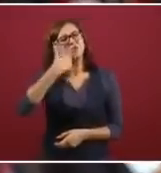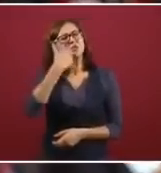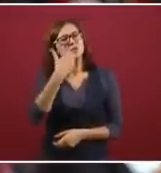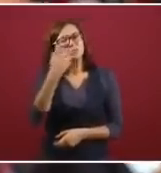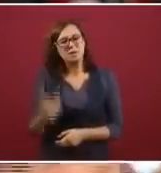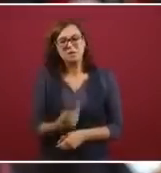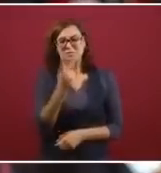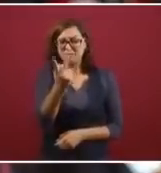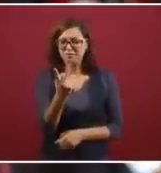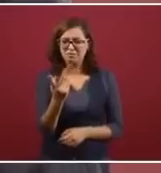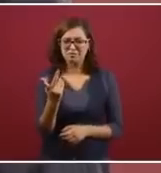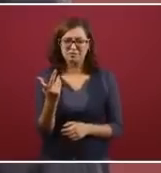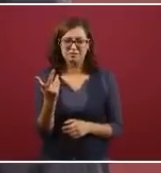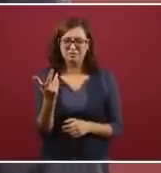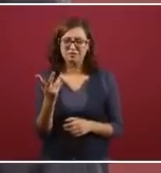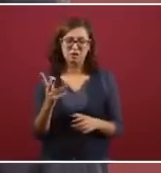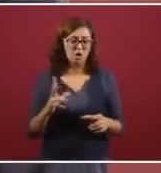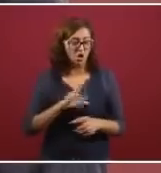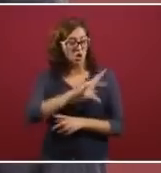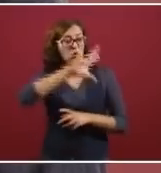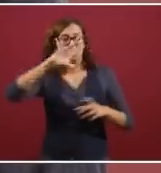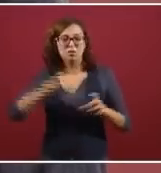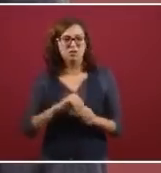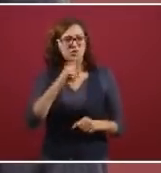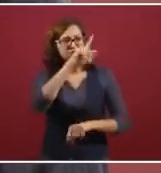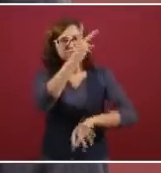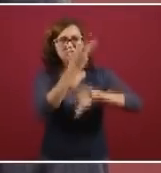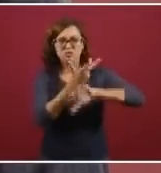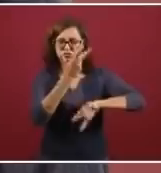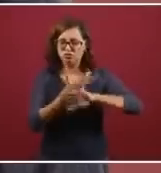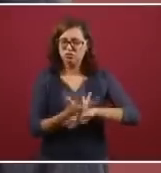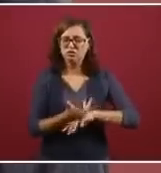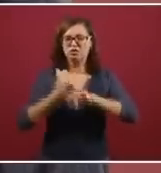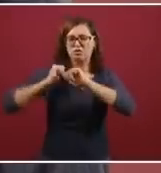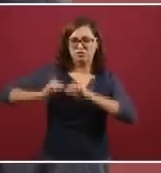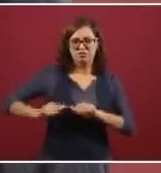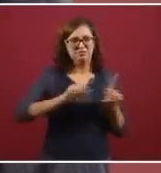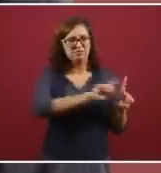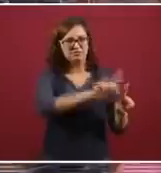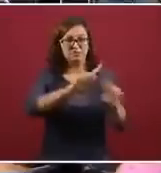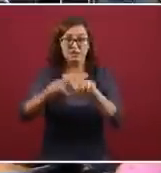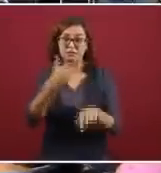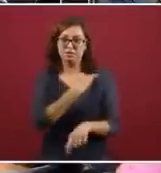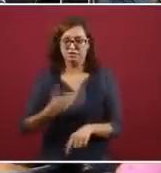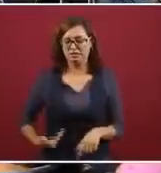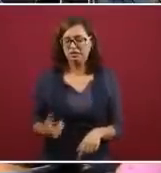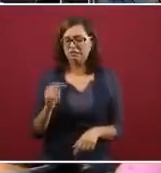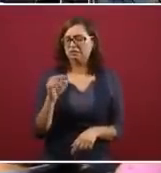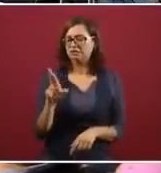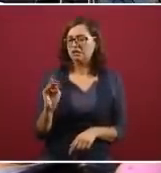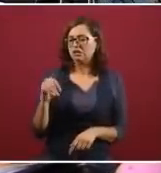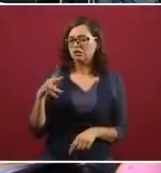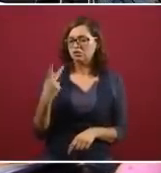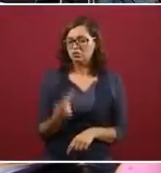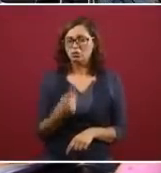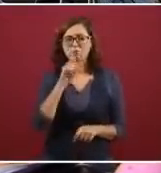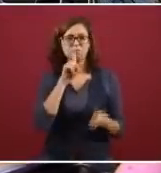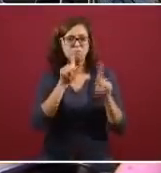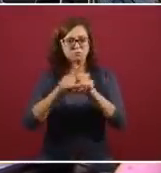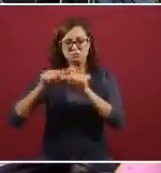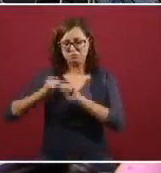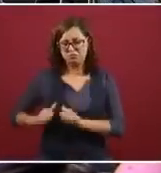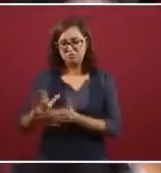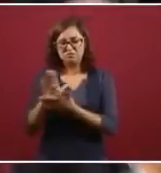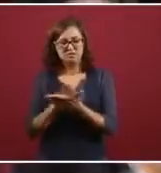de un amplio rango de funcionarios estadounidenses, desde el presidente Donald Trump hasta el más humilde funcionario